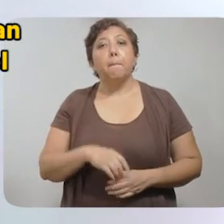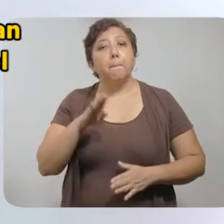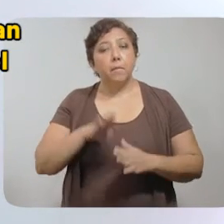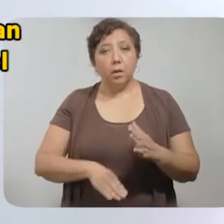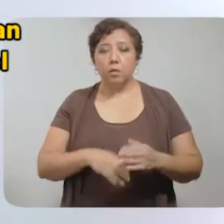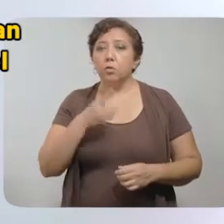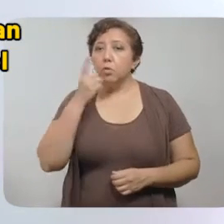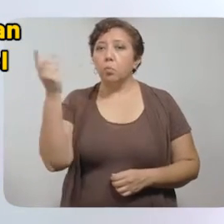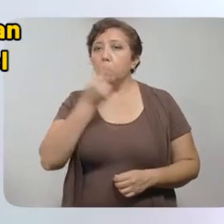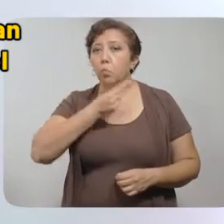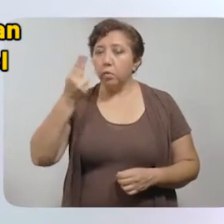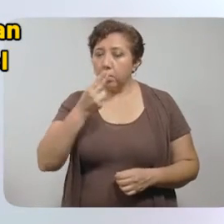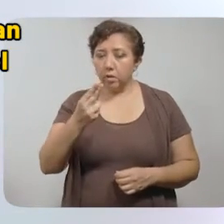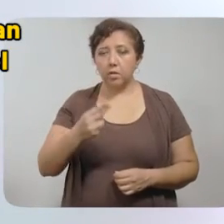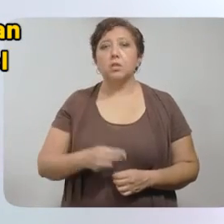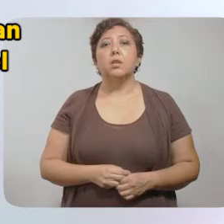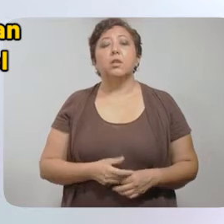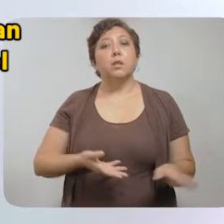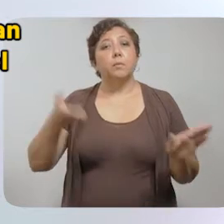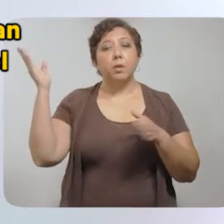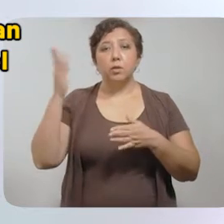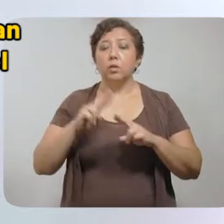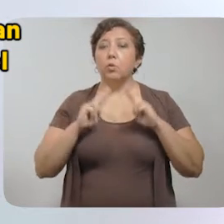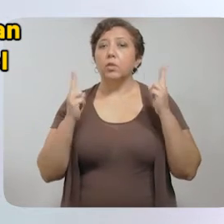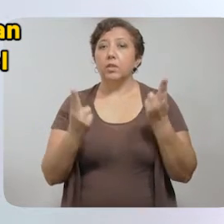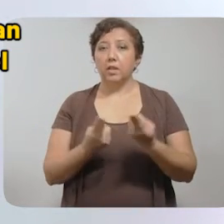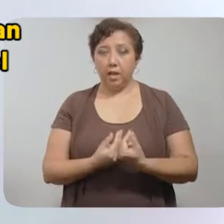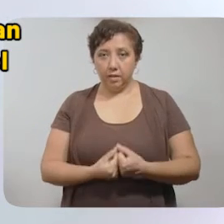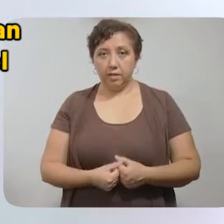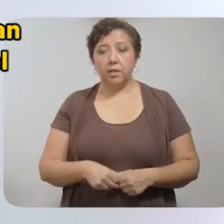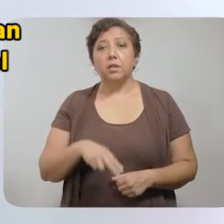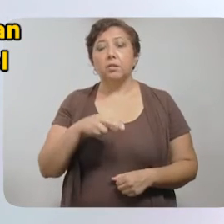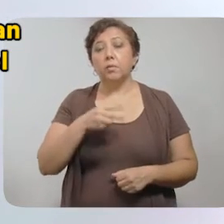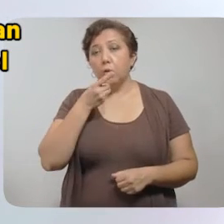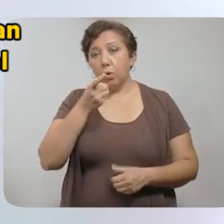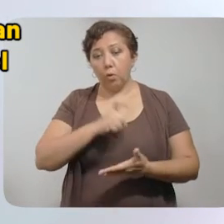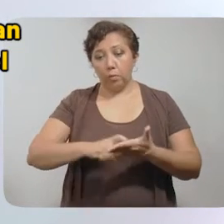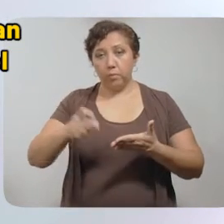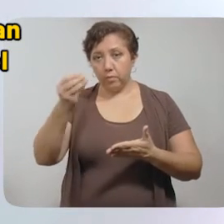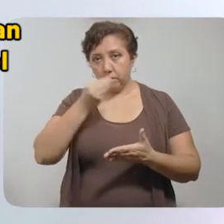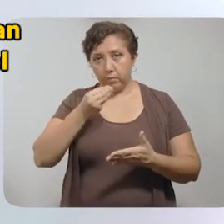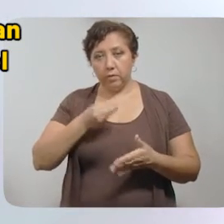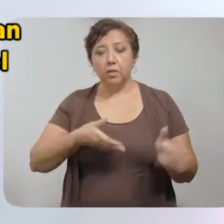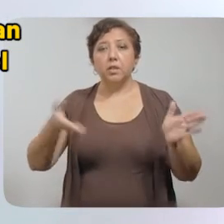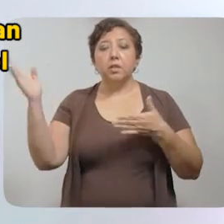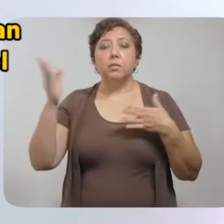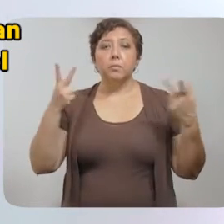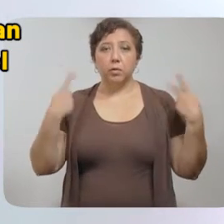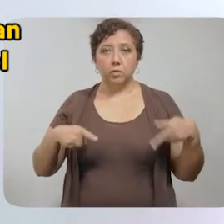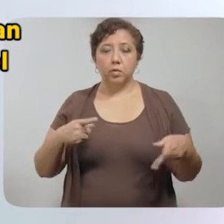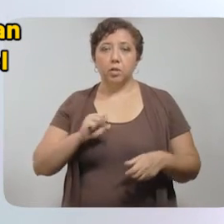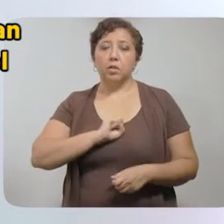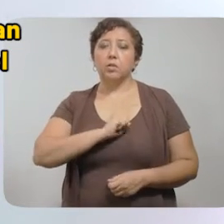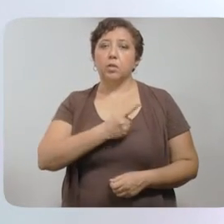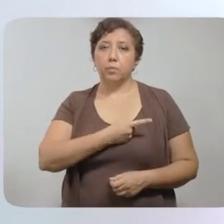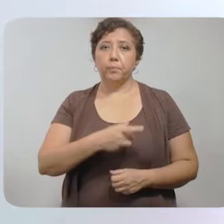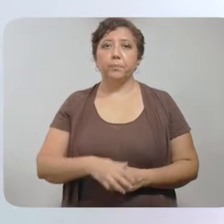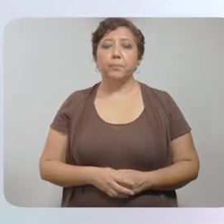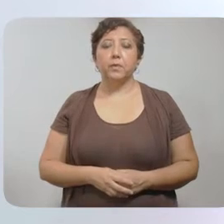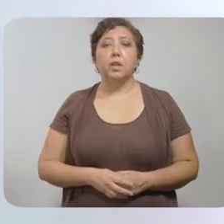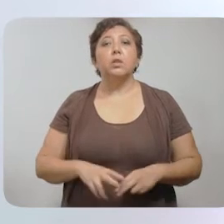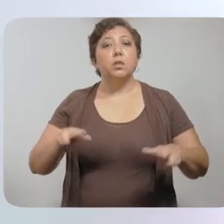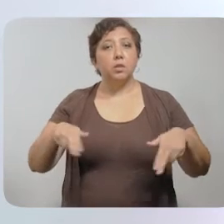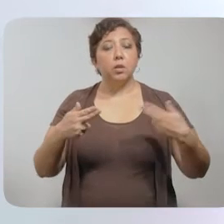para vehículos de emergencia, traslados a unidades médicas, compras de alimentos y traslados de personal de salud.